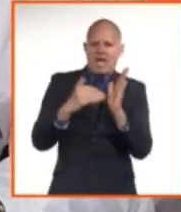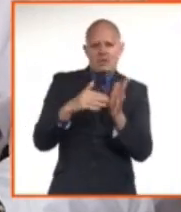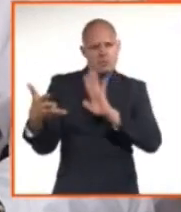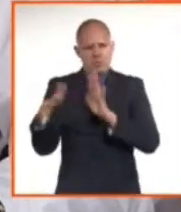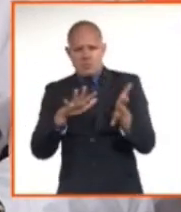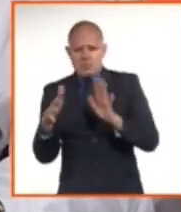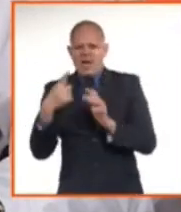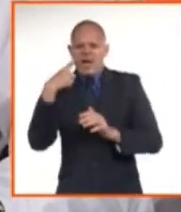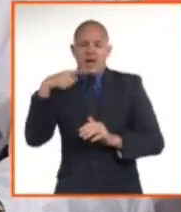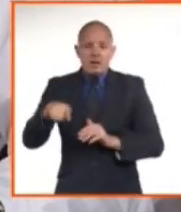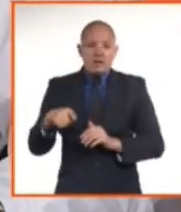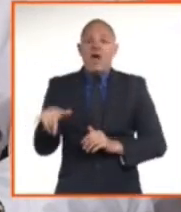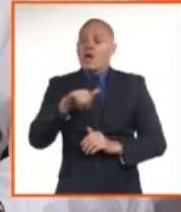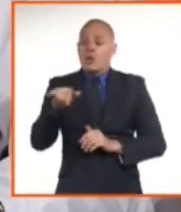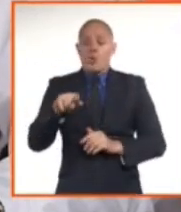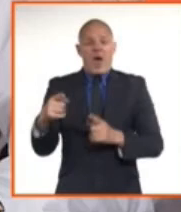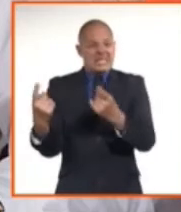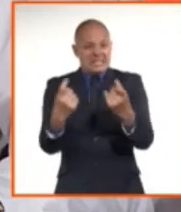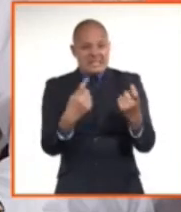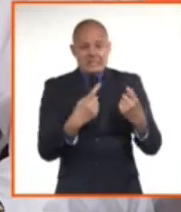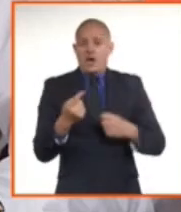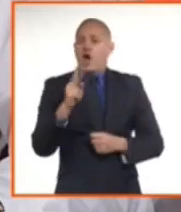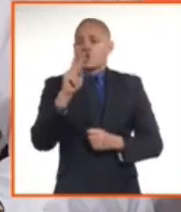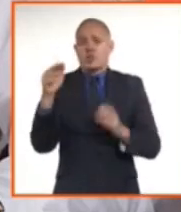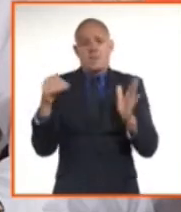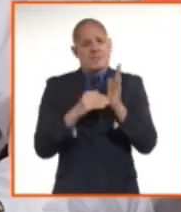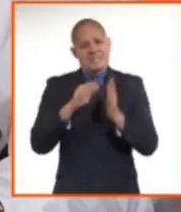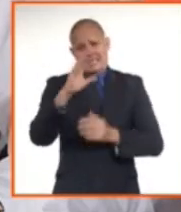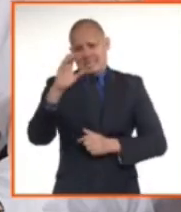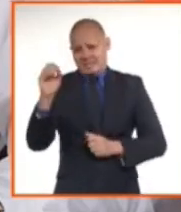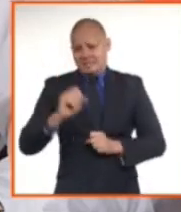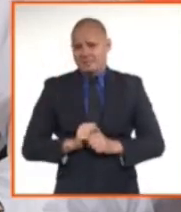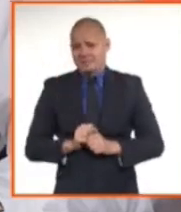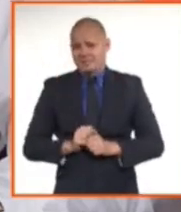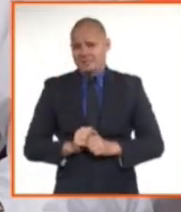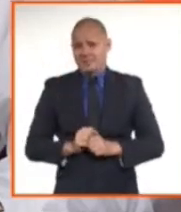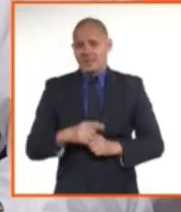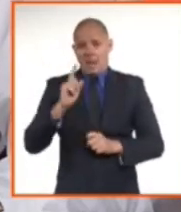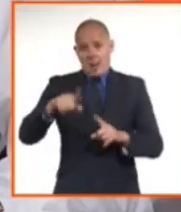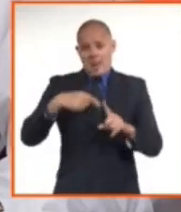megawatts. Además, hay incrementos también en la demanda